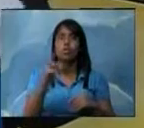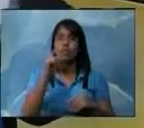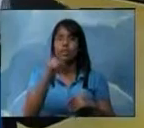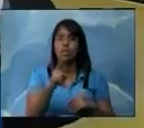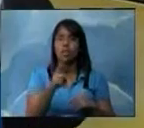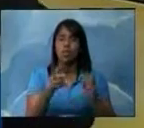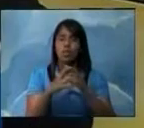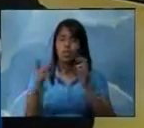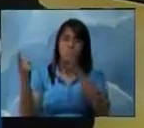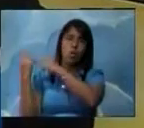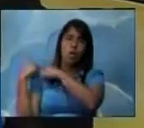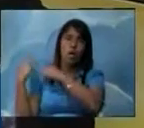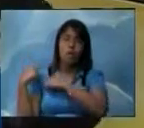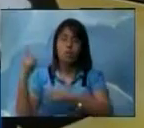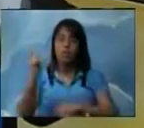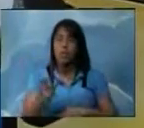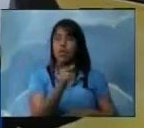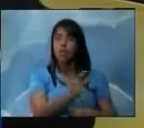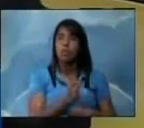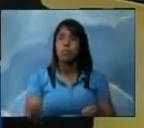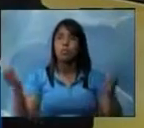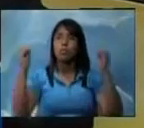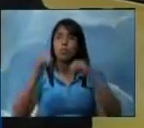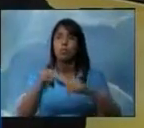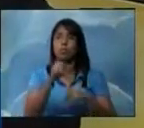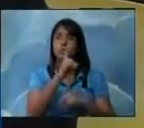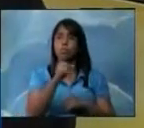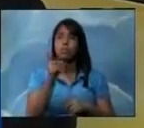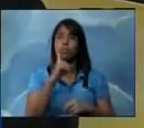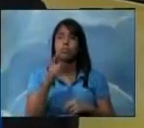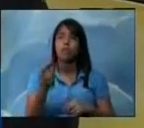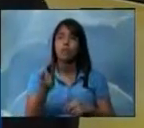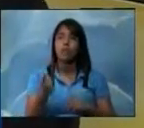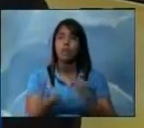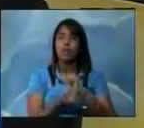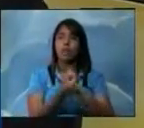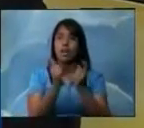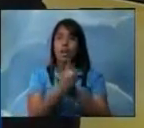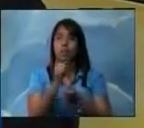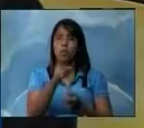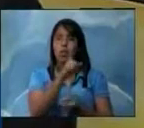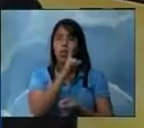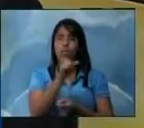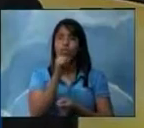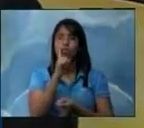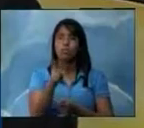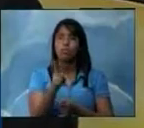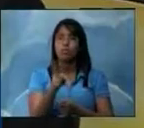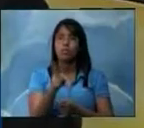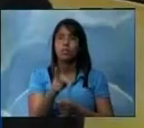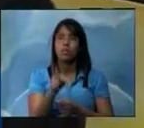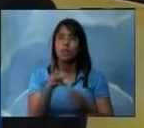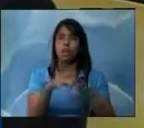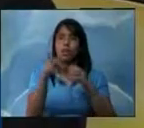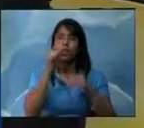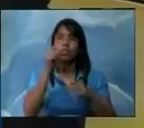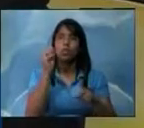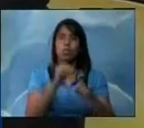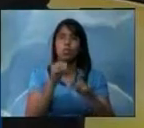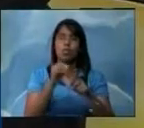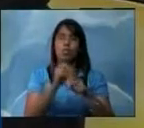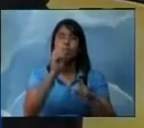estos jefes de los eunucos puso nombre, o sea, les cambió el nombre. A Daniel lo llamó